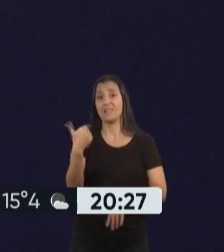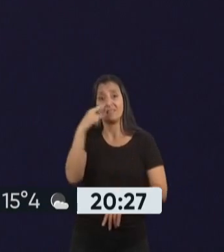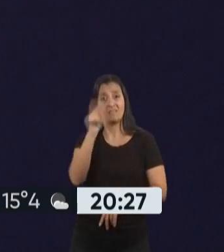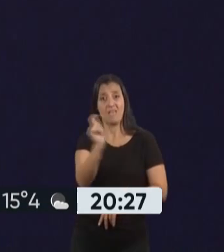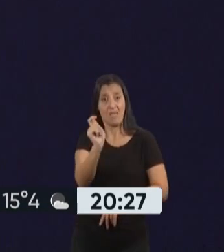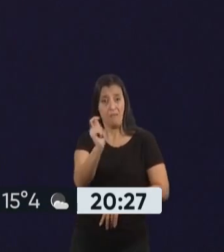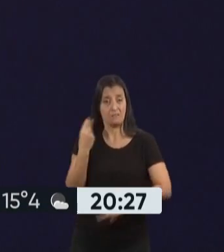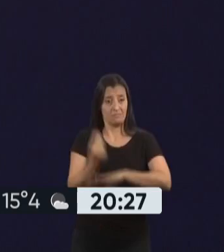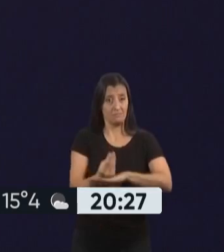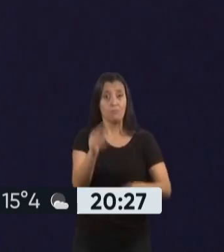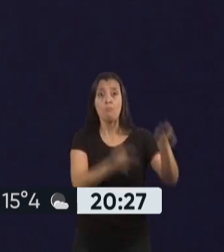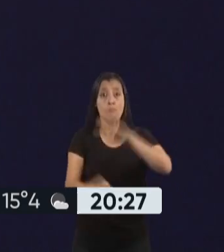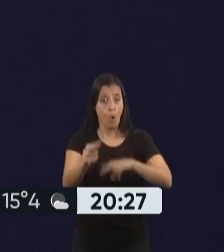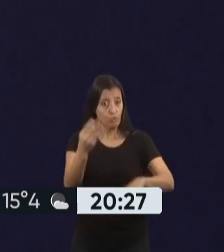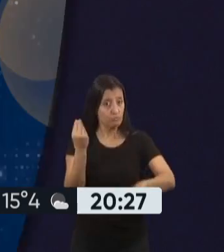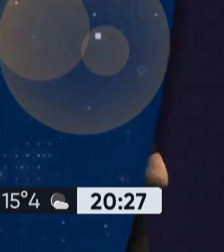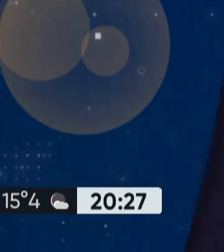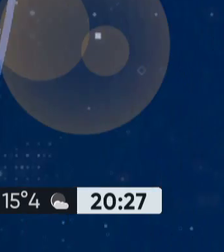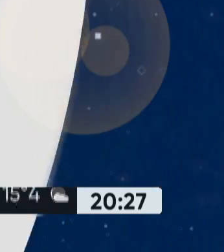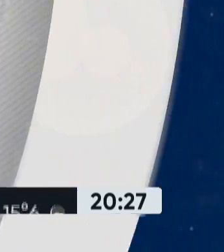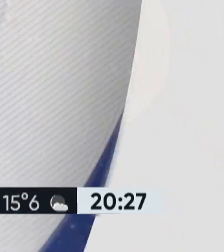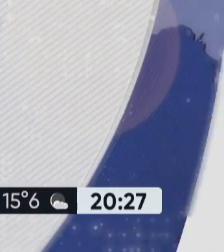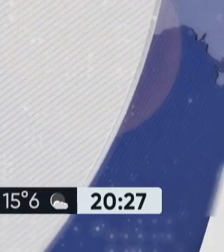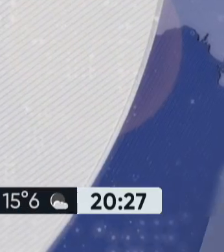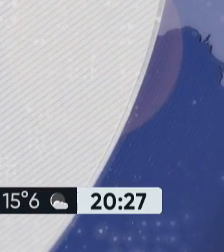atrás para hacer en la República Argentina.